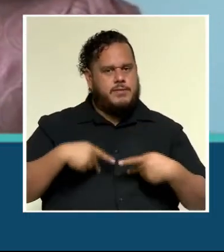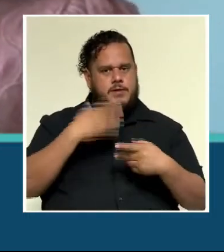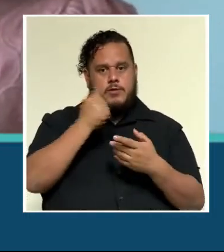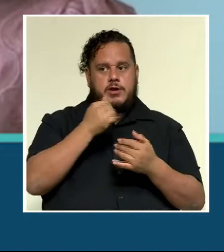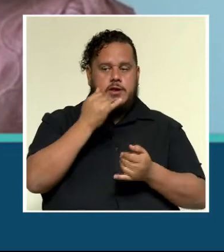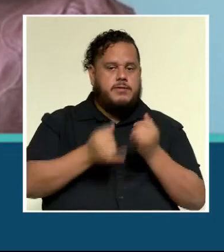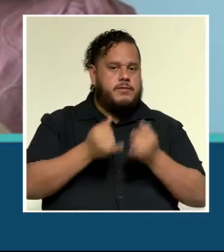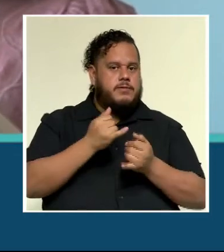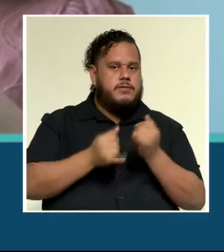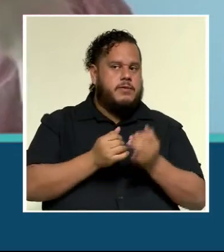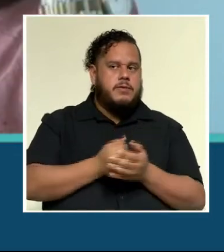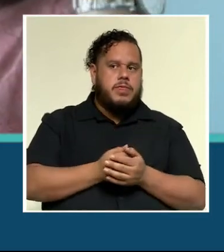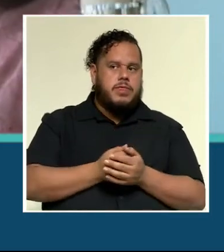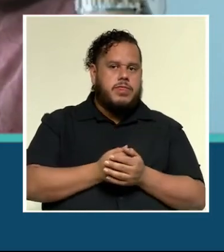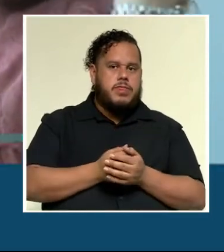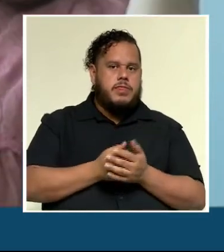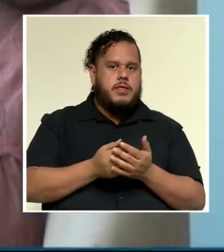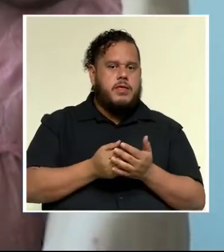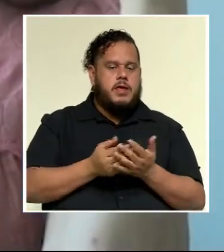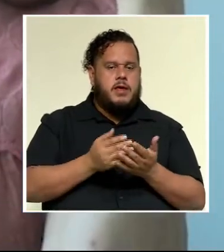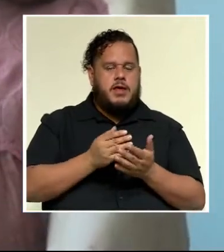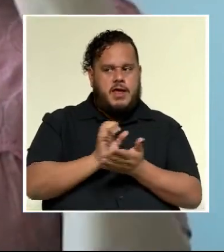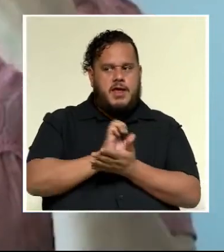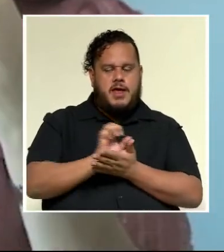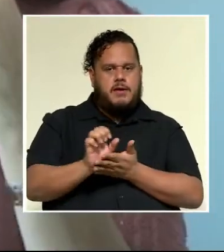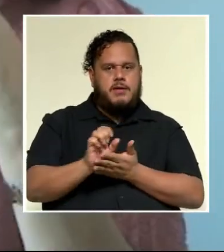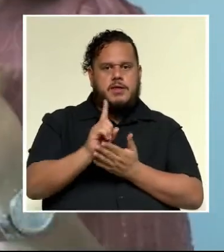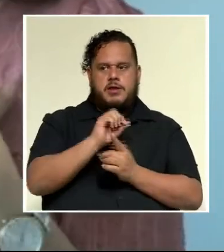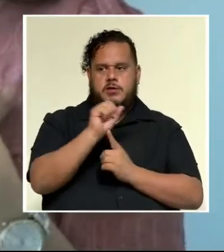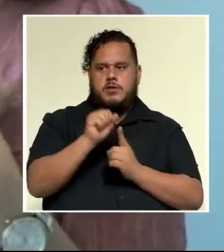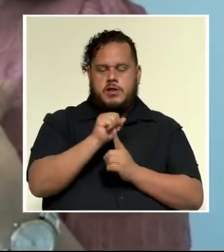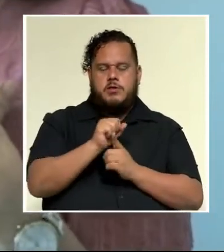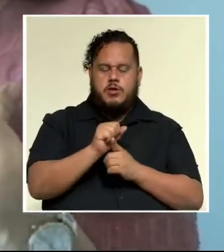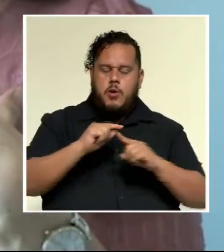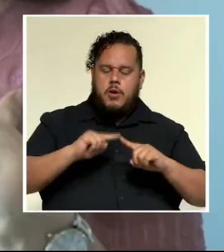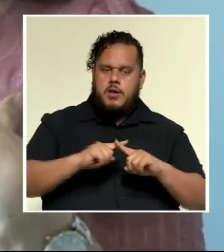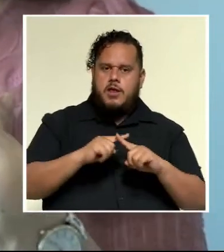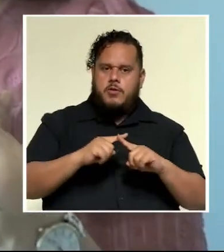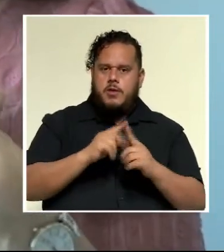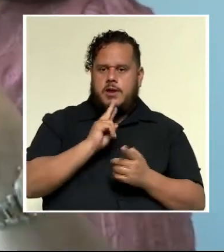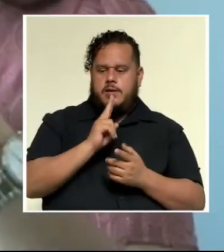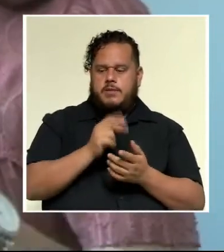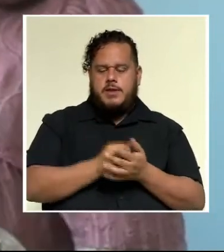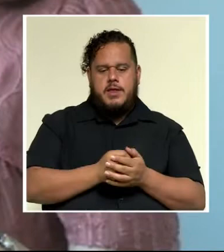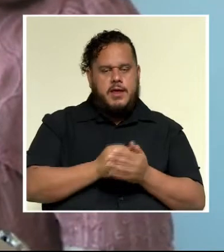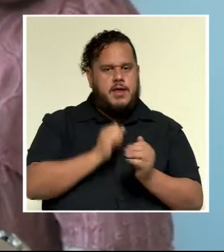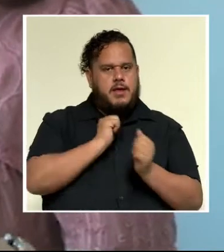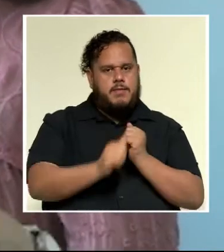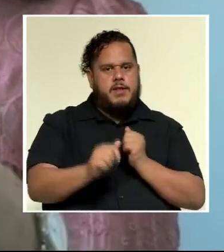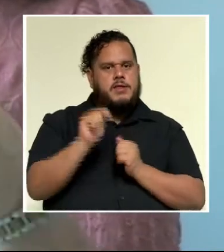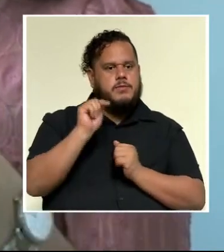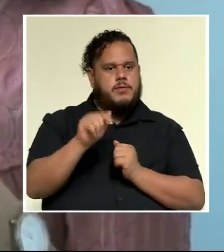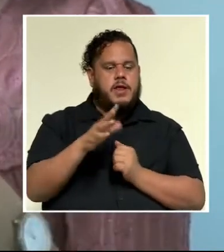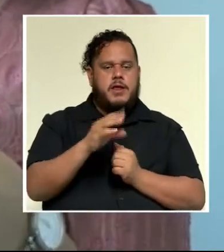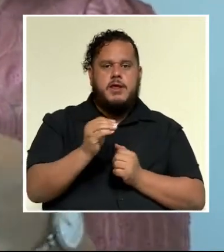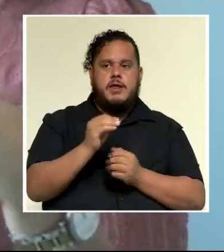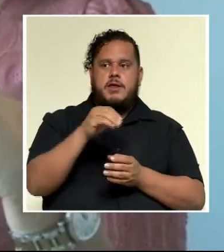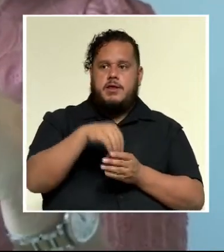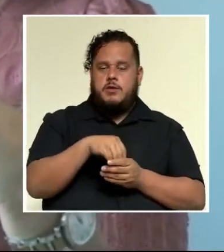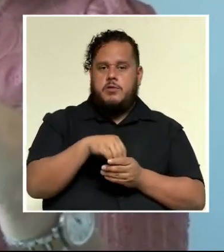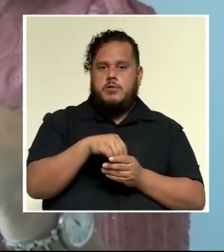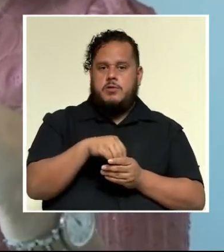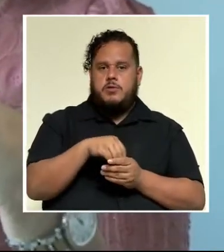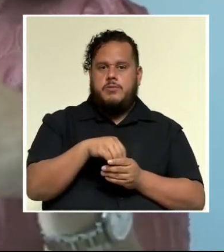final el olvidar o evadir una situación que duele, ¿verdad? Pasa por allí. Incluso